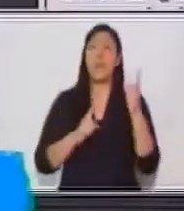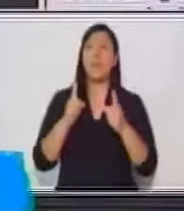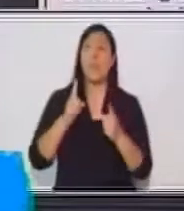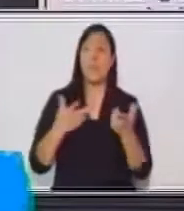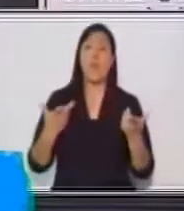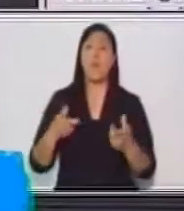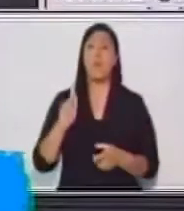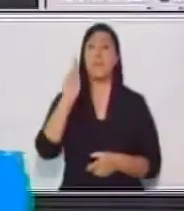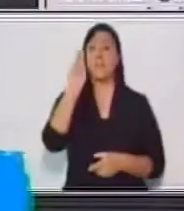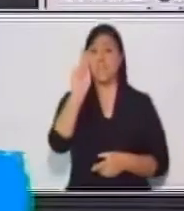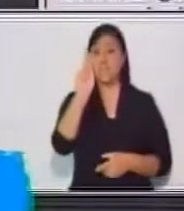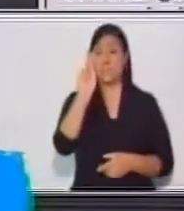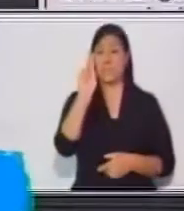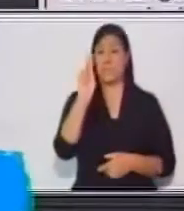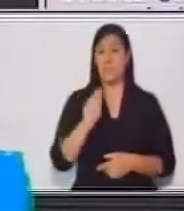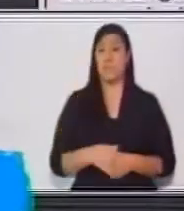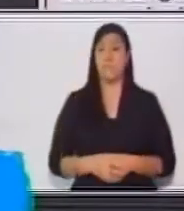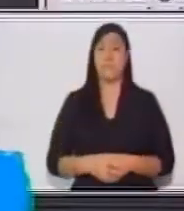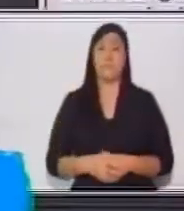proporcionalidad, que en este caso es